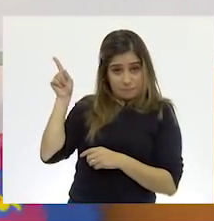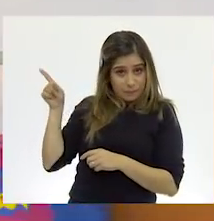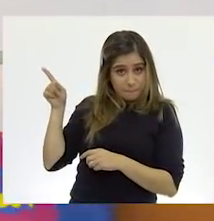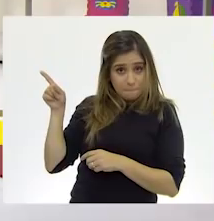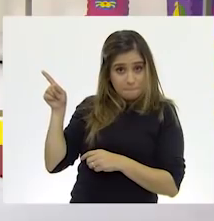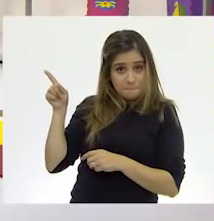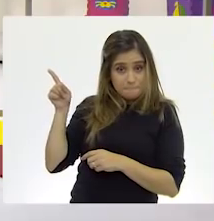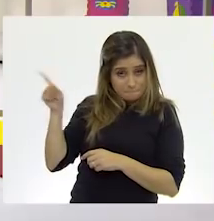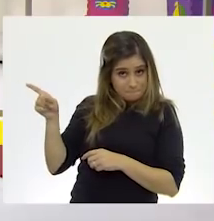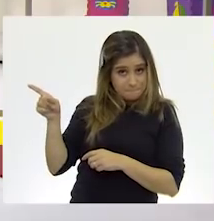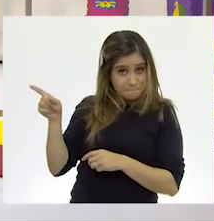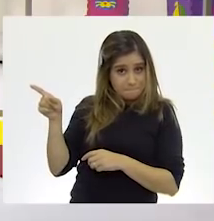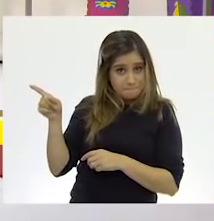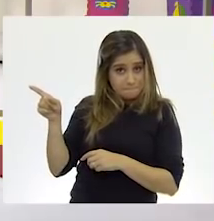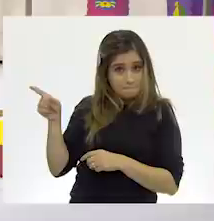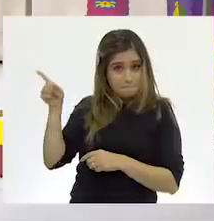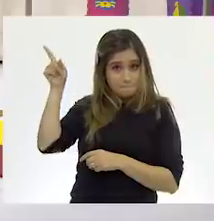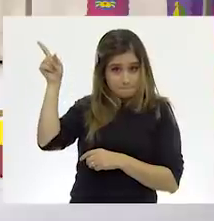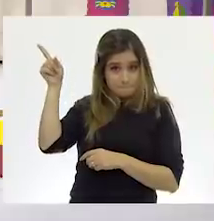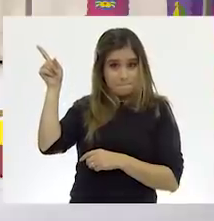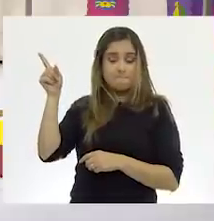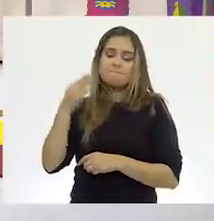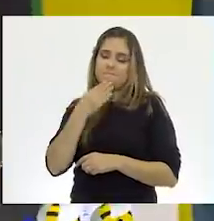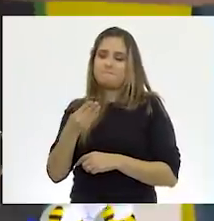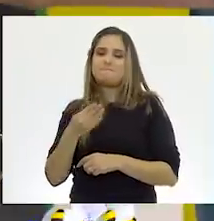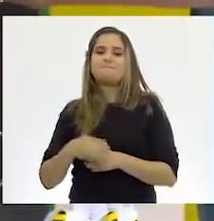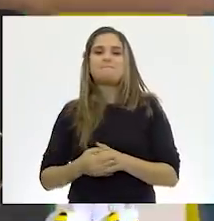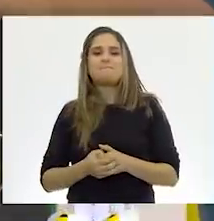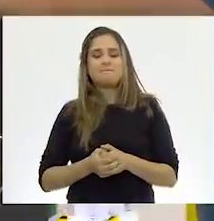¿Este? ¿O este? ¿El de arriba? Muy bien.